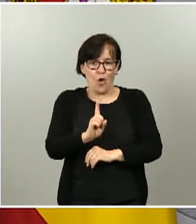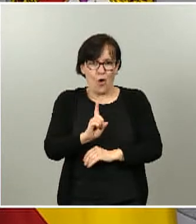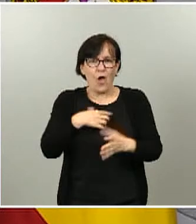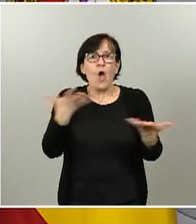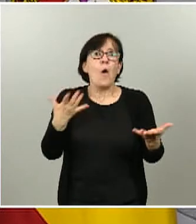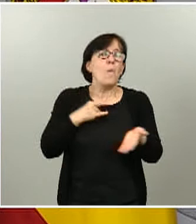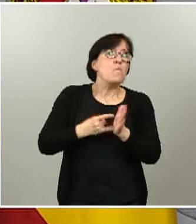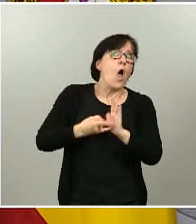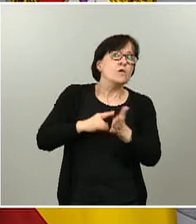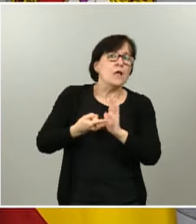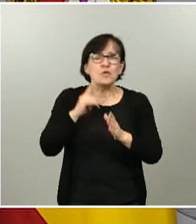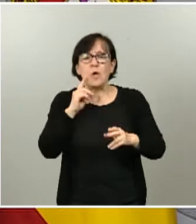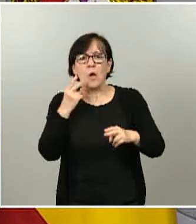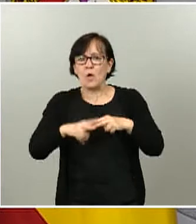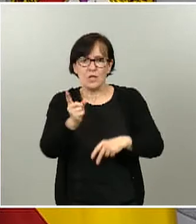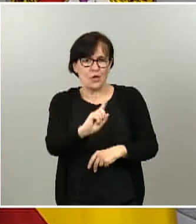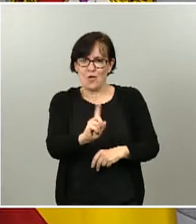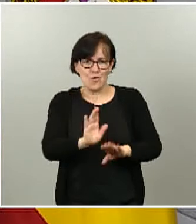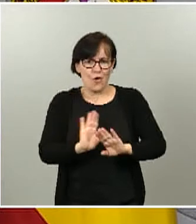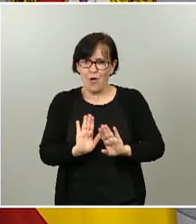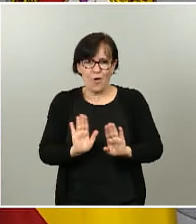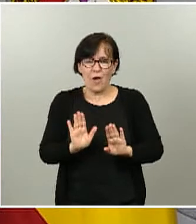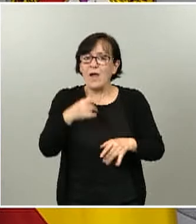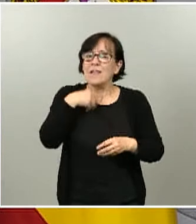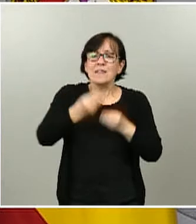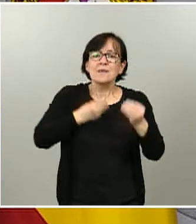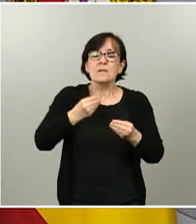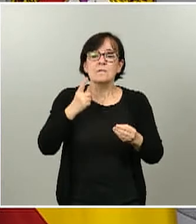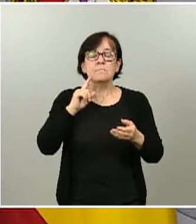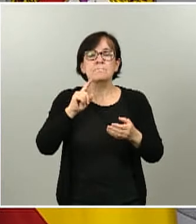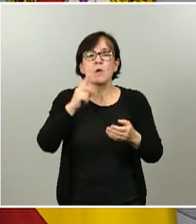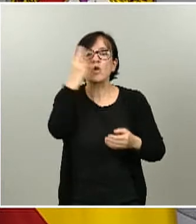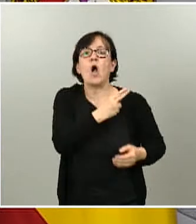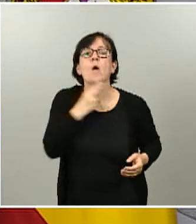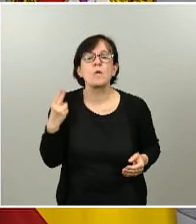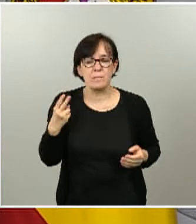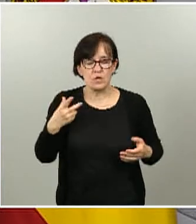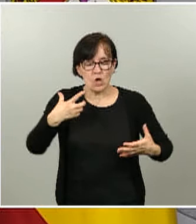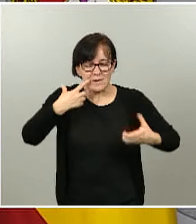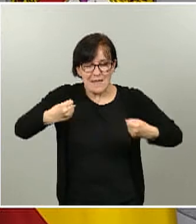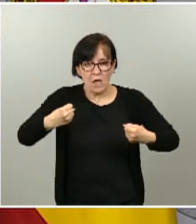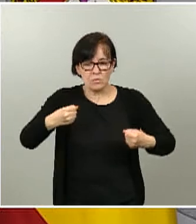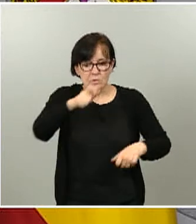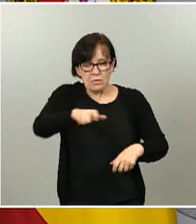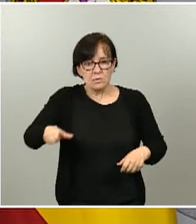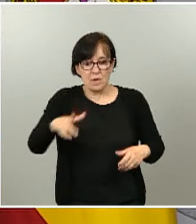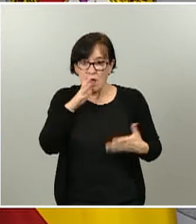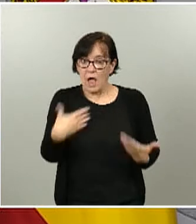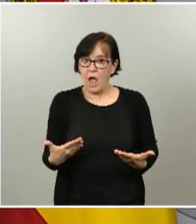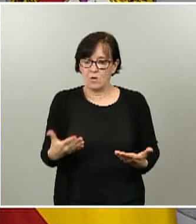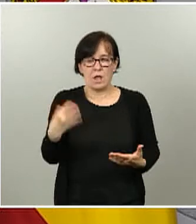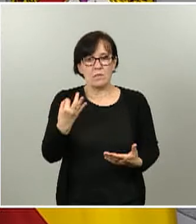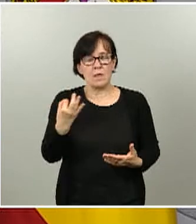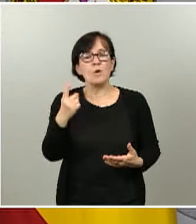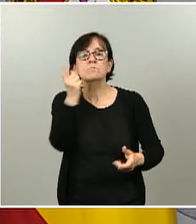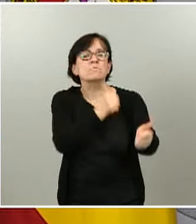político. Lo único que plantea es el compromiso con la salud de los ciudadanos, donde en este momento tenemos que primar